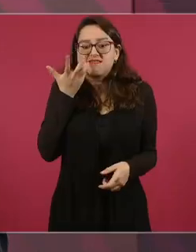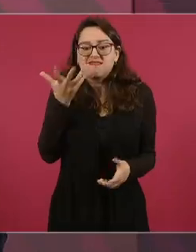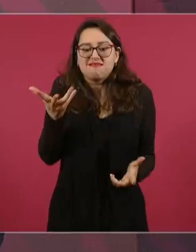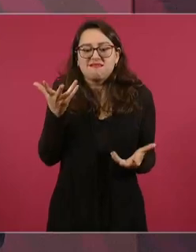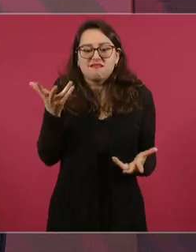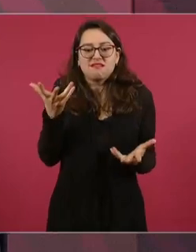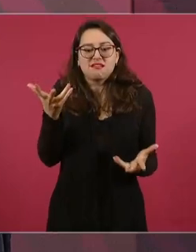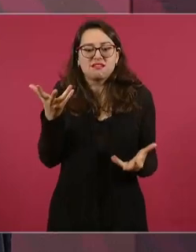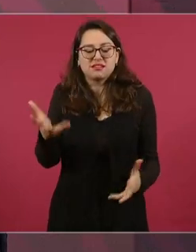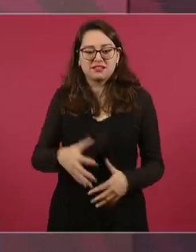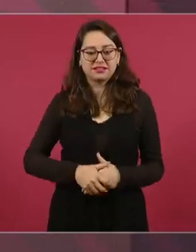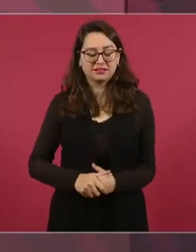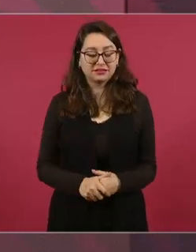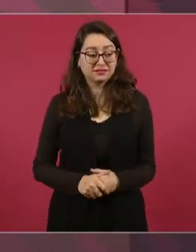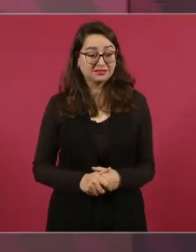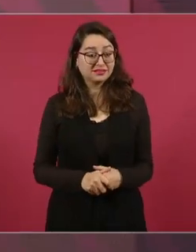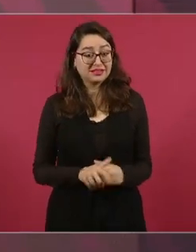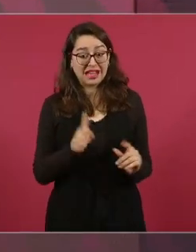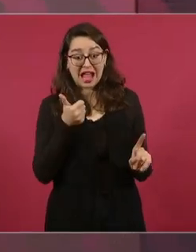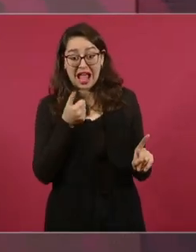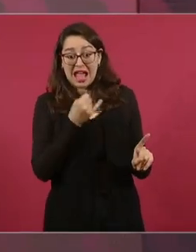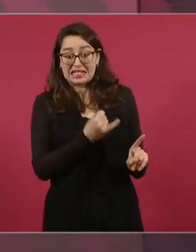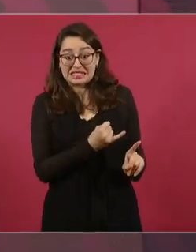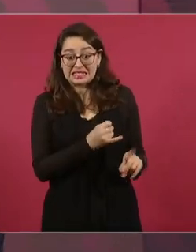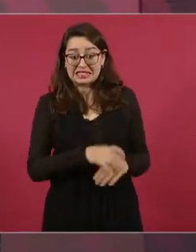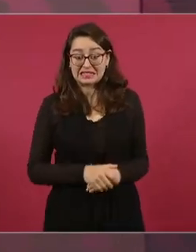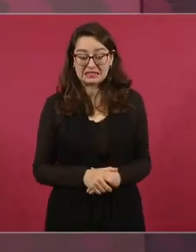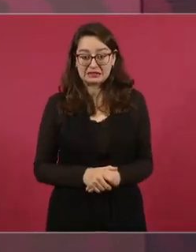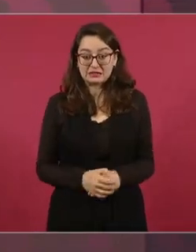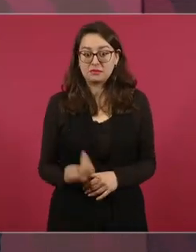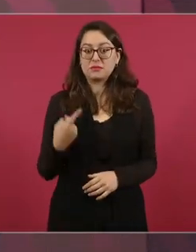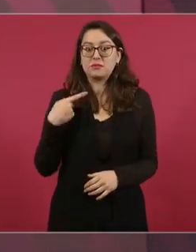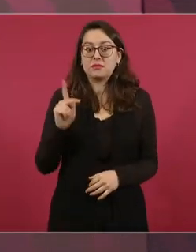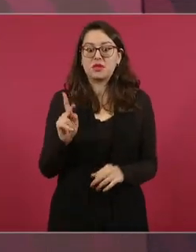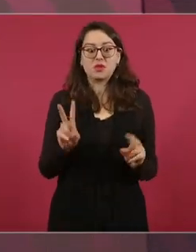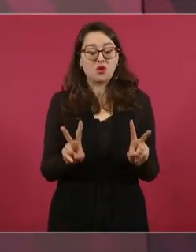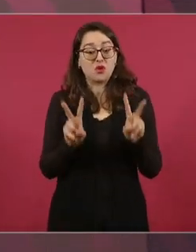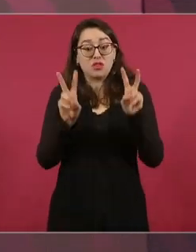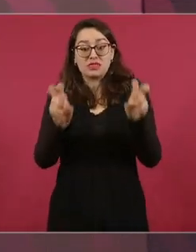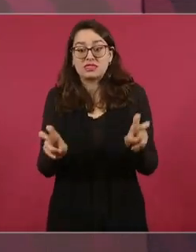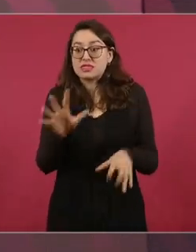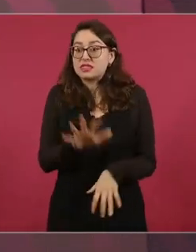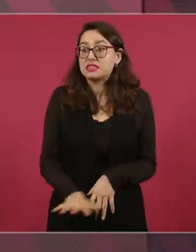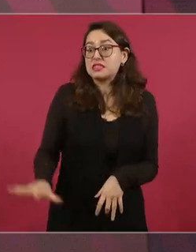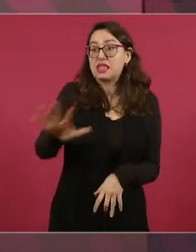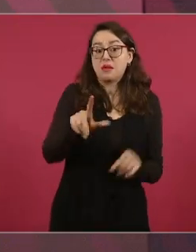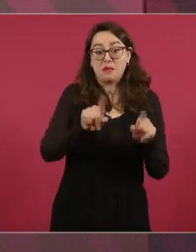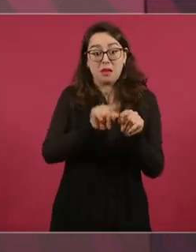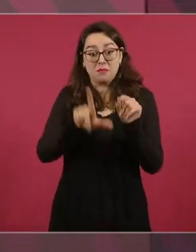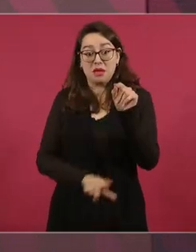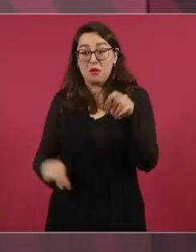pero estamos hablando de la seguridad del pueblo de México. ¿Cómo no vamos a cuidar